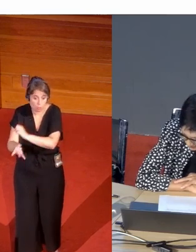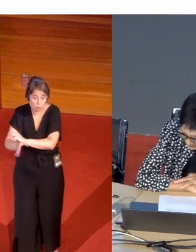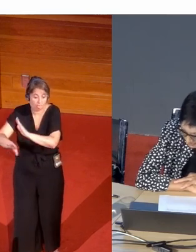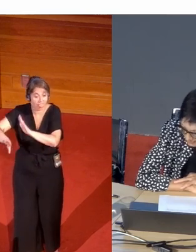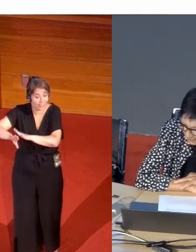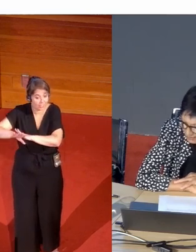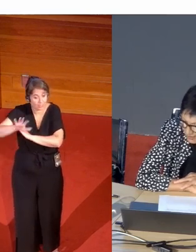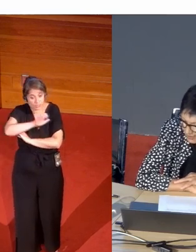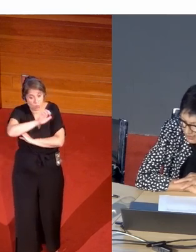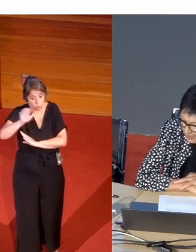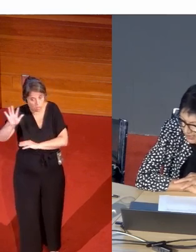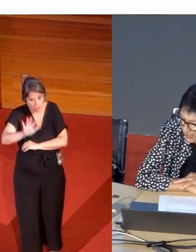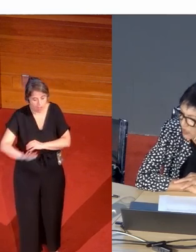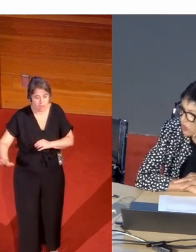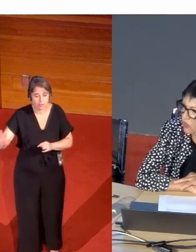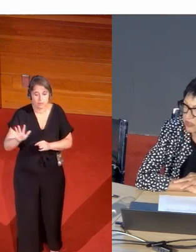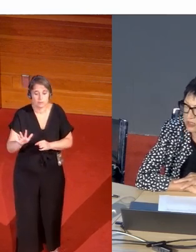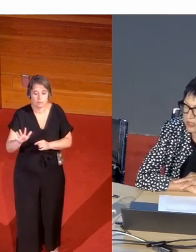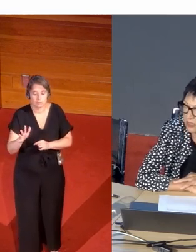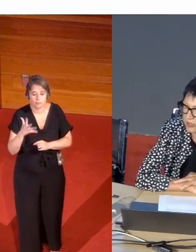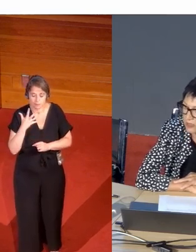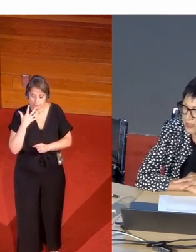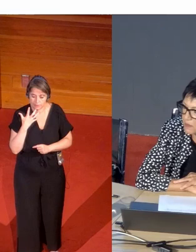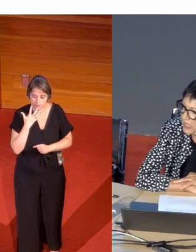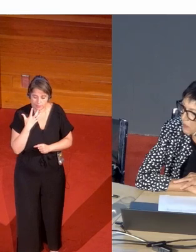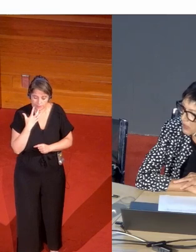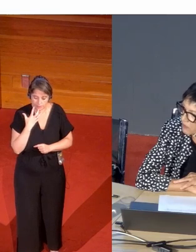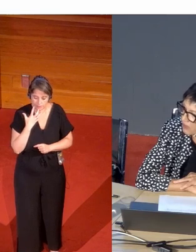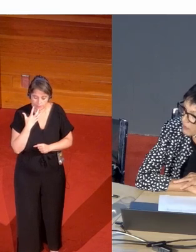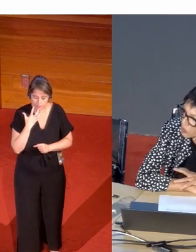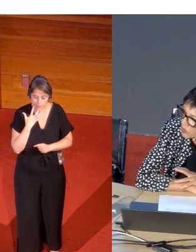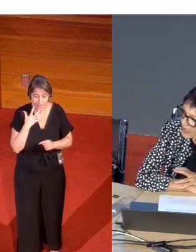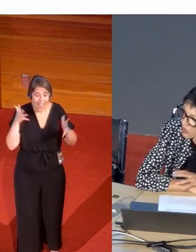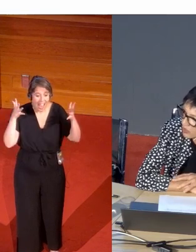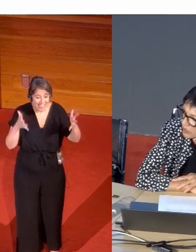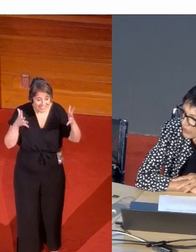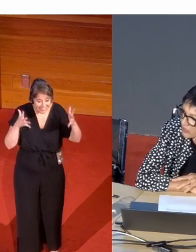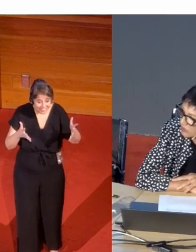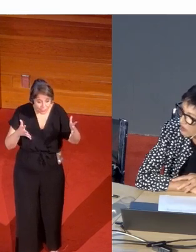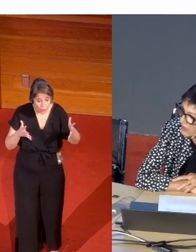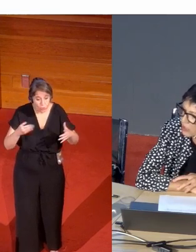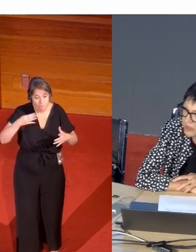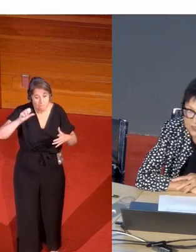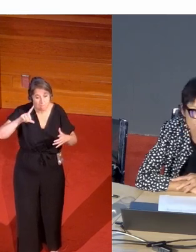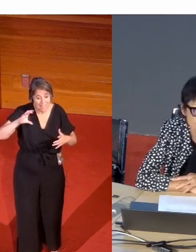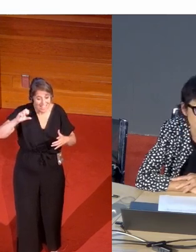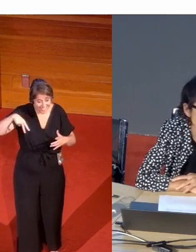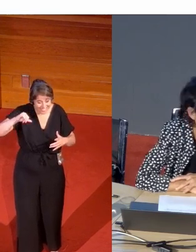Europa si el asesor James carville que fue el famoso asesor de Bill Clinton que